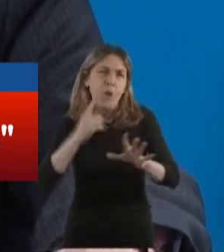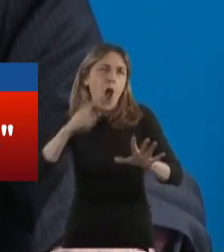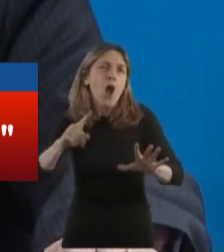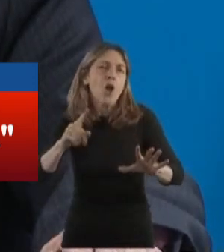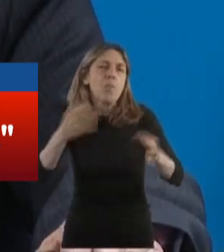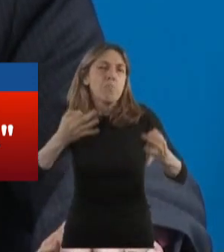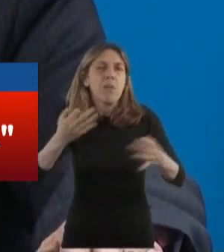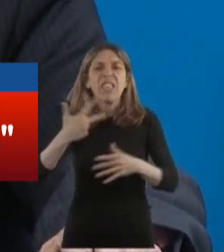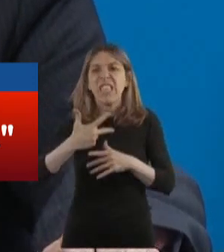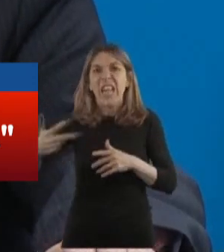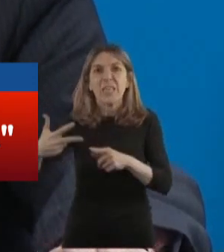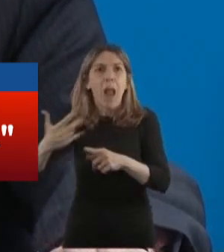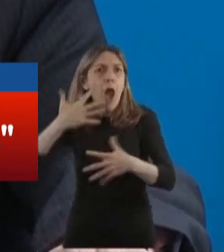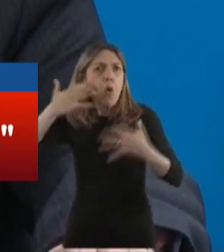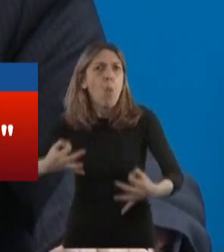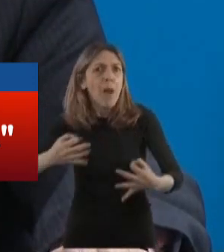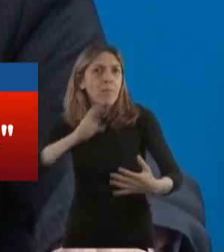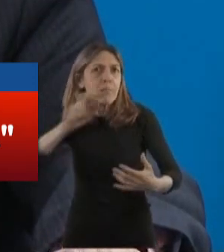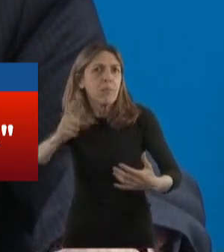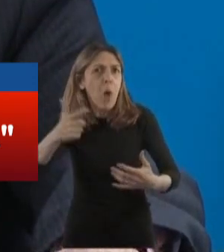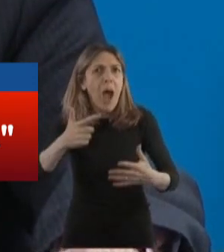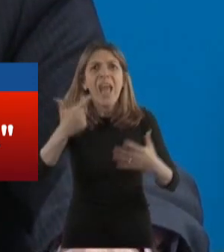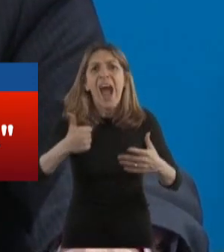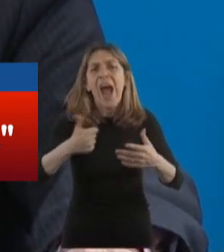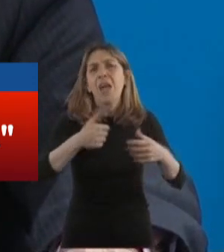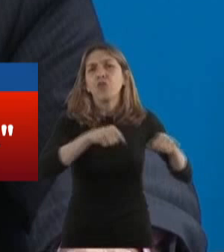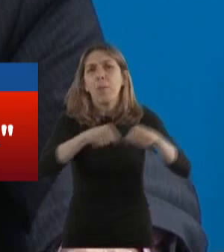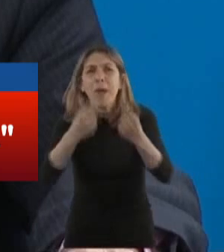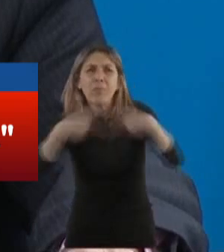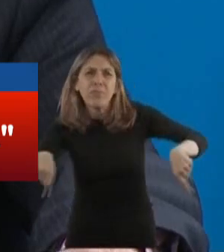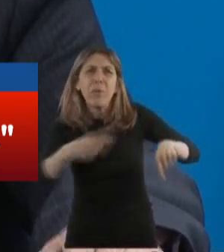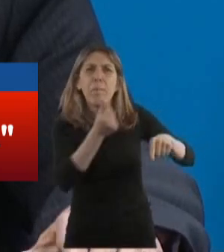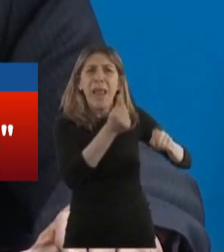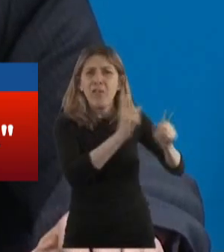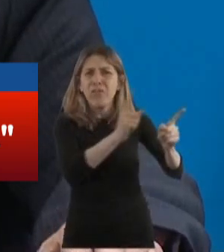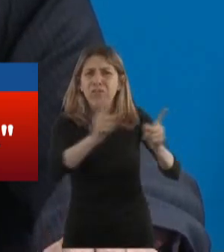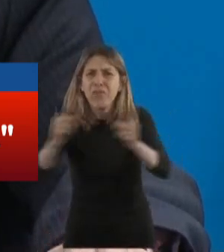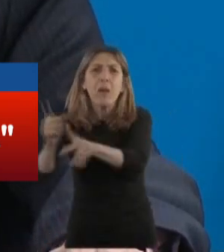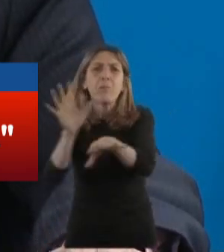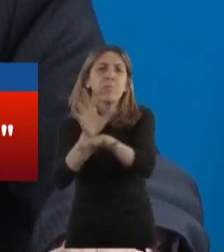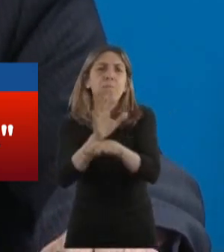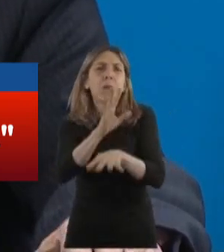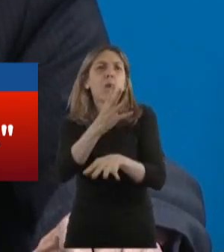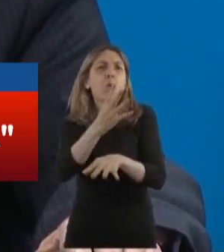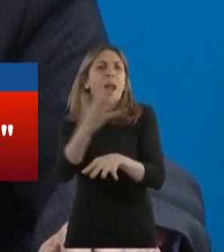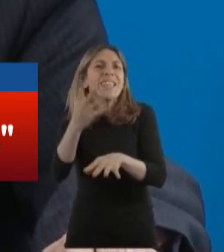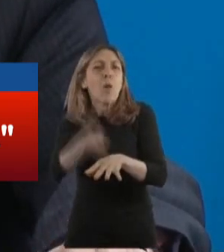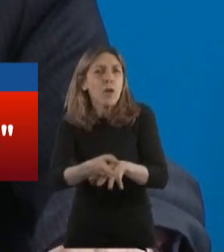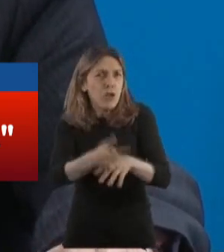satisfactoriamente, con un grado de cumplimiento del 85% de acuerdo al último relevamiento en lo que es abastecimiento